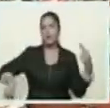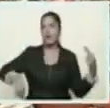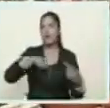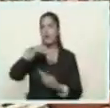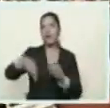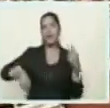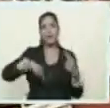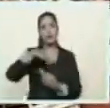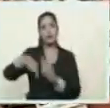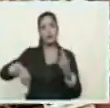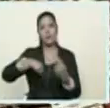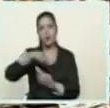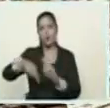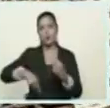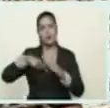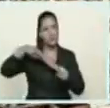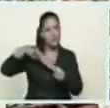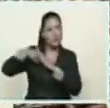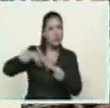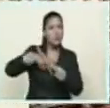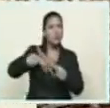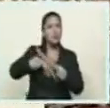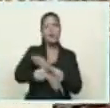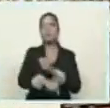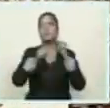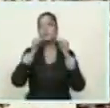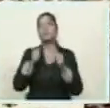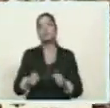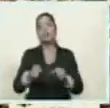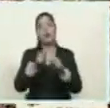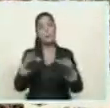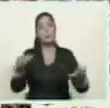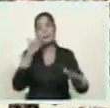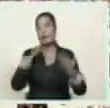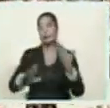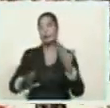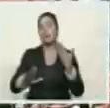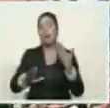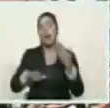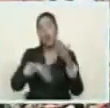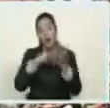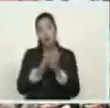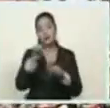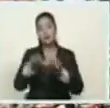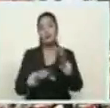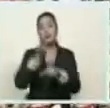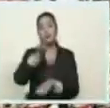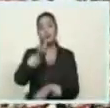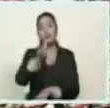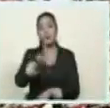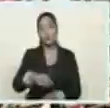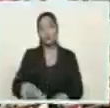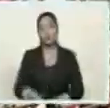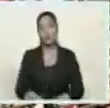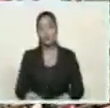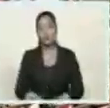revolución profunda y definitiva hacia el siglo 21